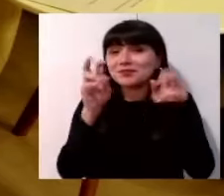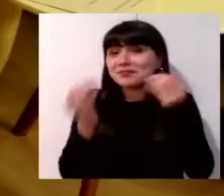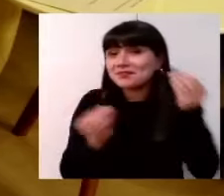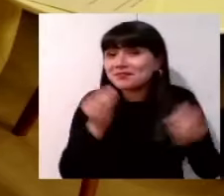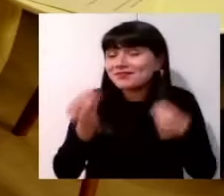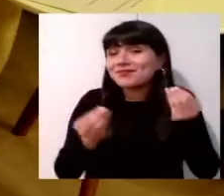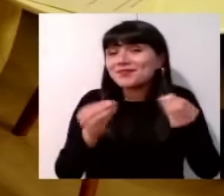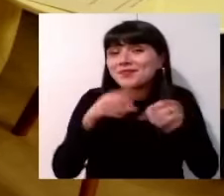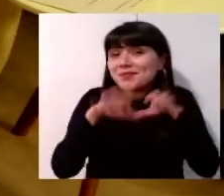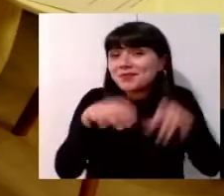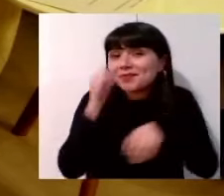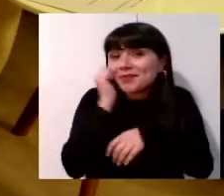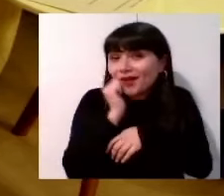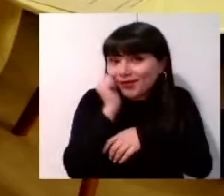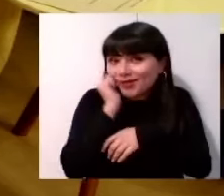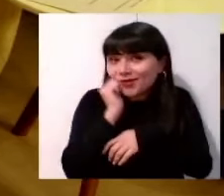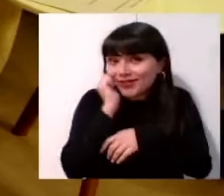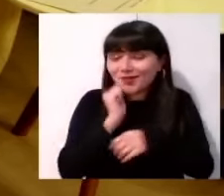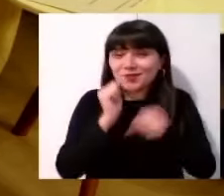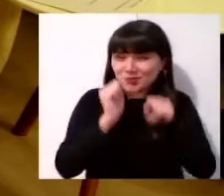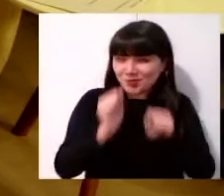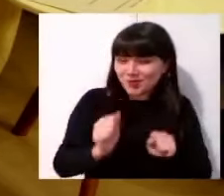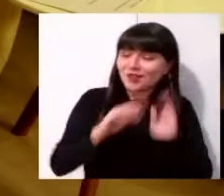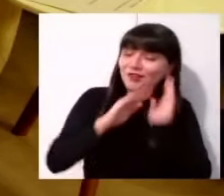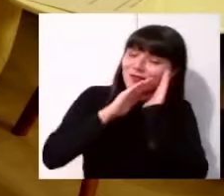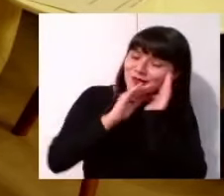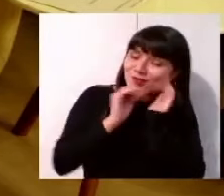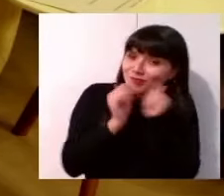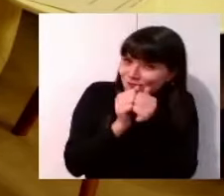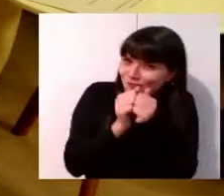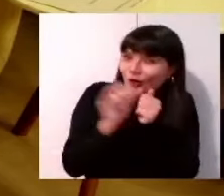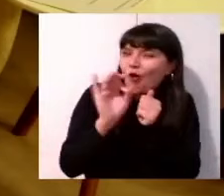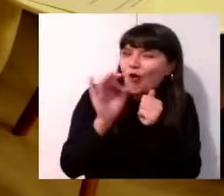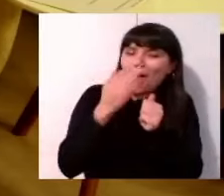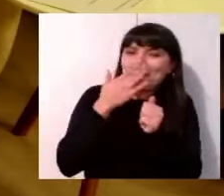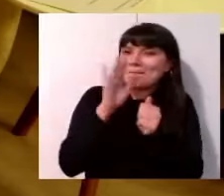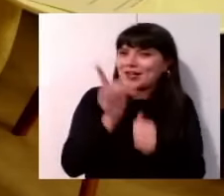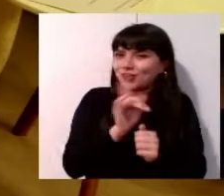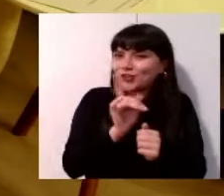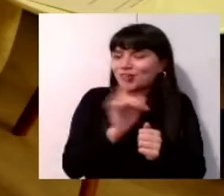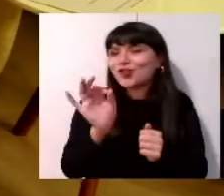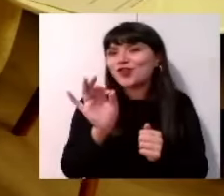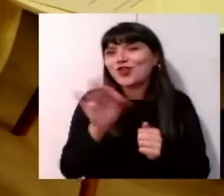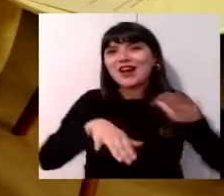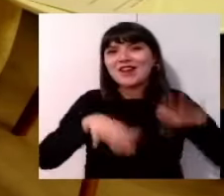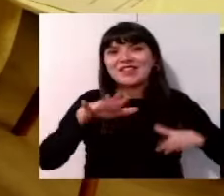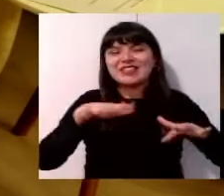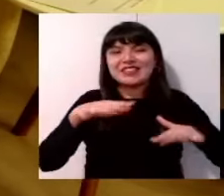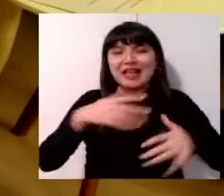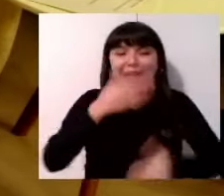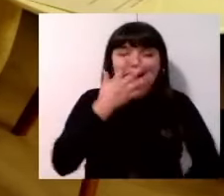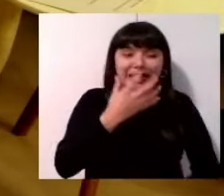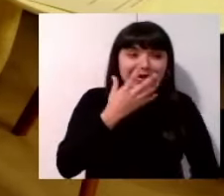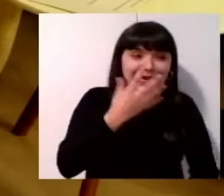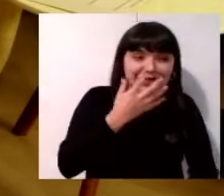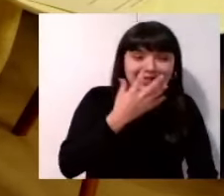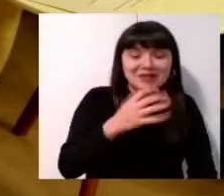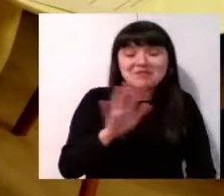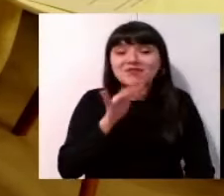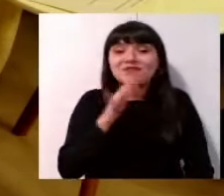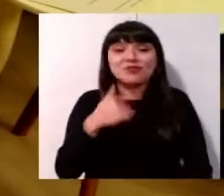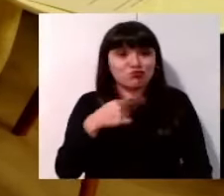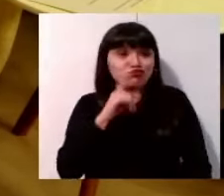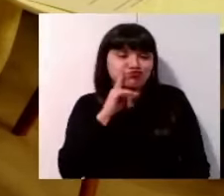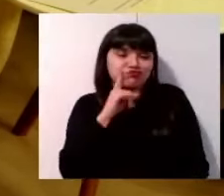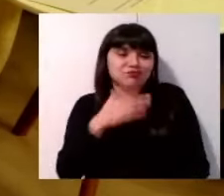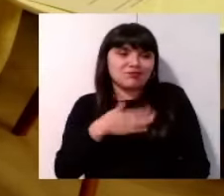duerman con ellos? ¿Tú no lo recomiendas? ¿De repente también les da más alergia? No sé. Yo tengo perros adentro de la casa,